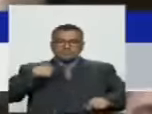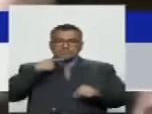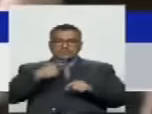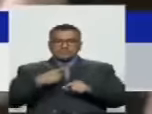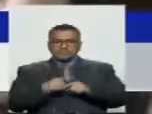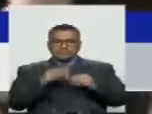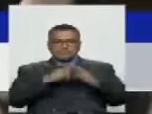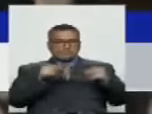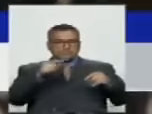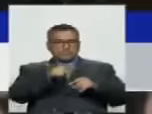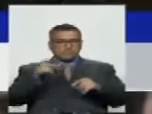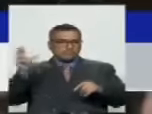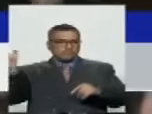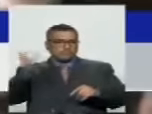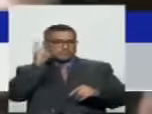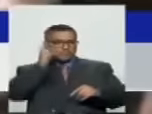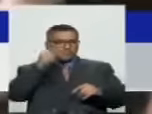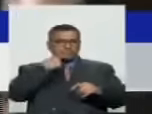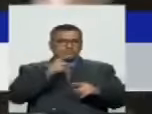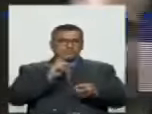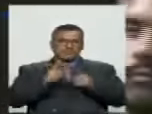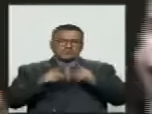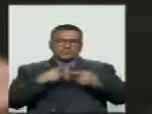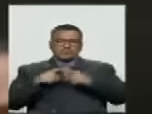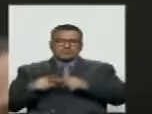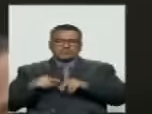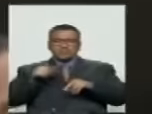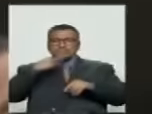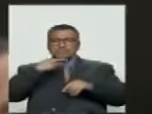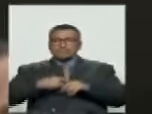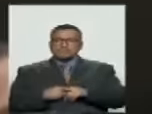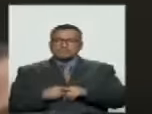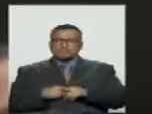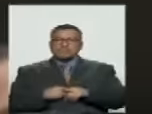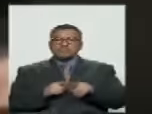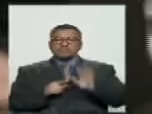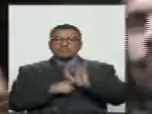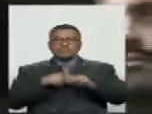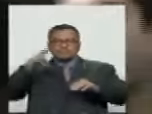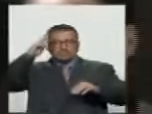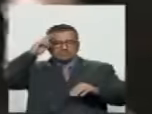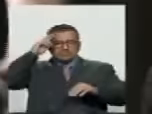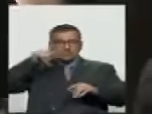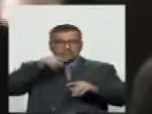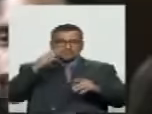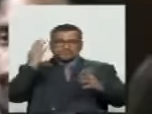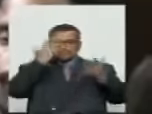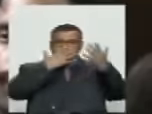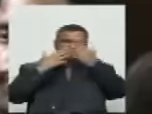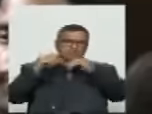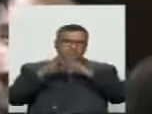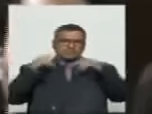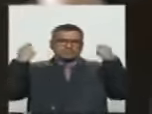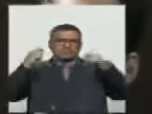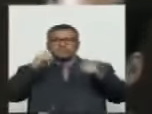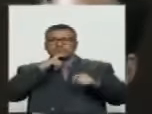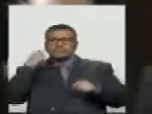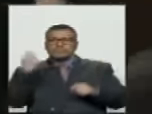Quiero decirle esto a quien me escuche, y que por alguna u otra razón se le coló el resentimiento confundido en toda esa campaña de